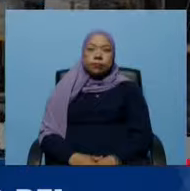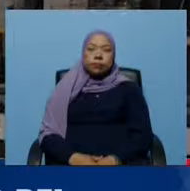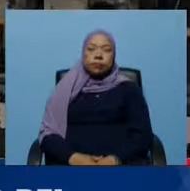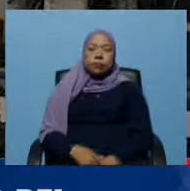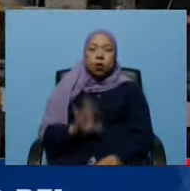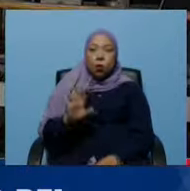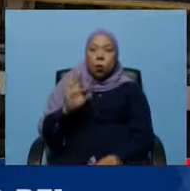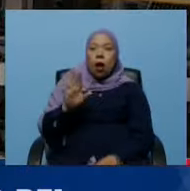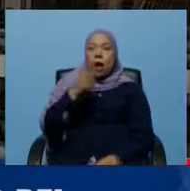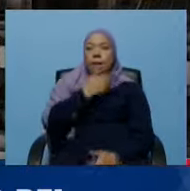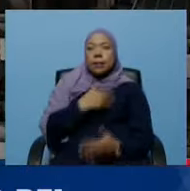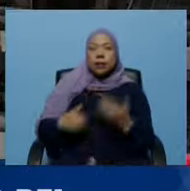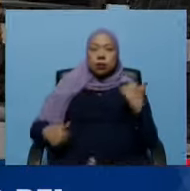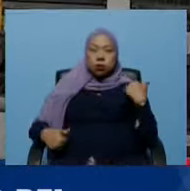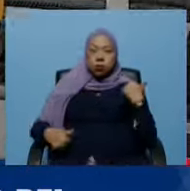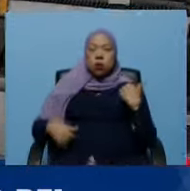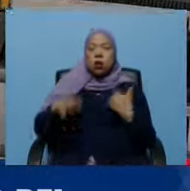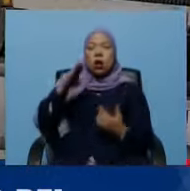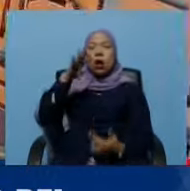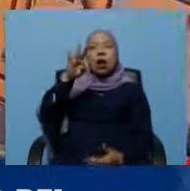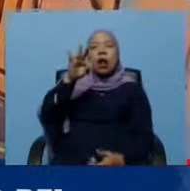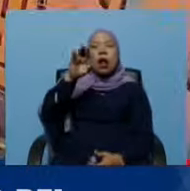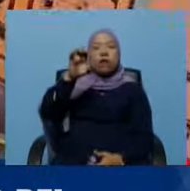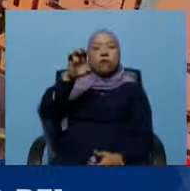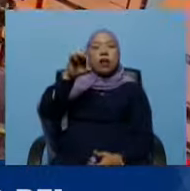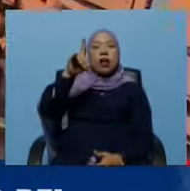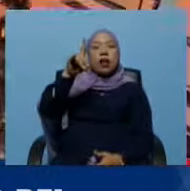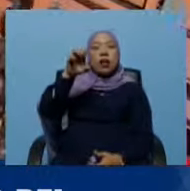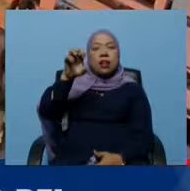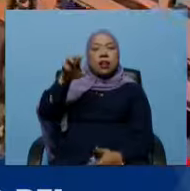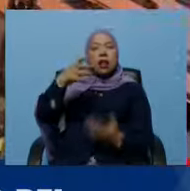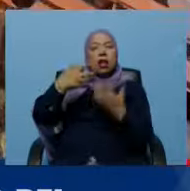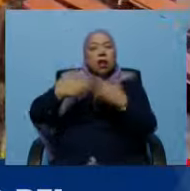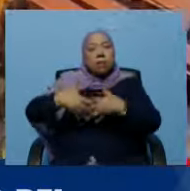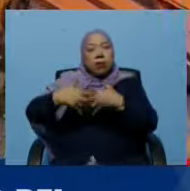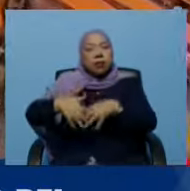presidente de Fedindustria, Orlando Camacho,